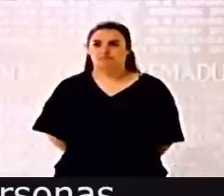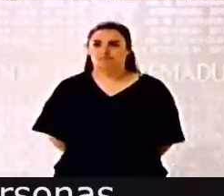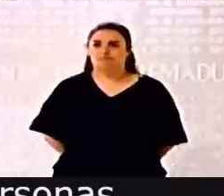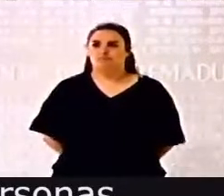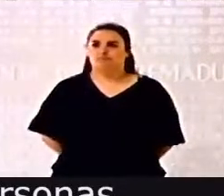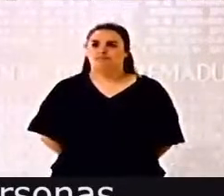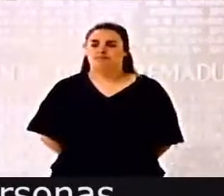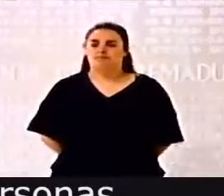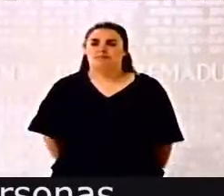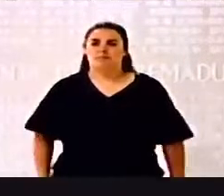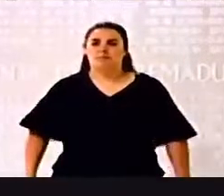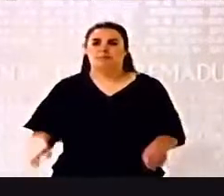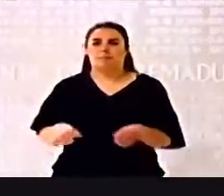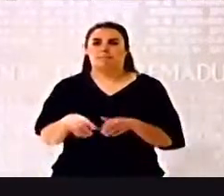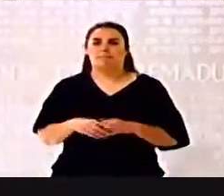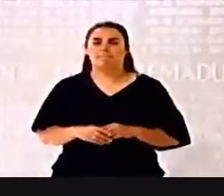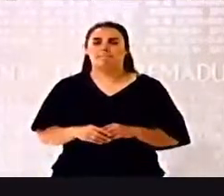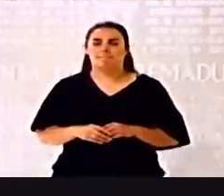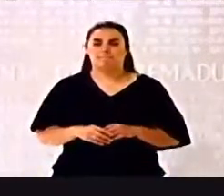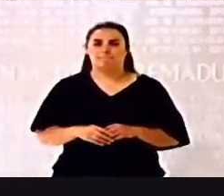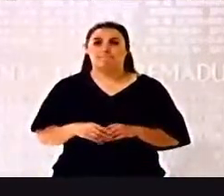Les decía,